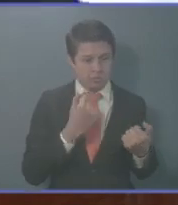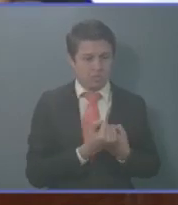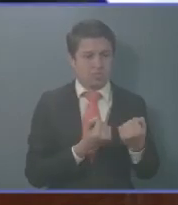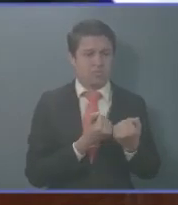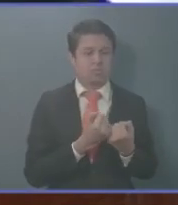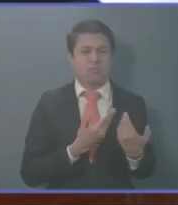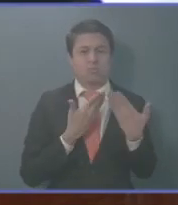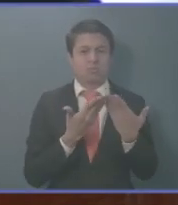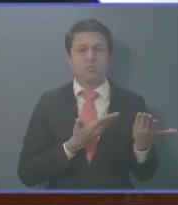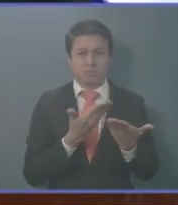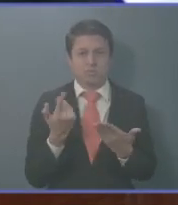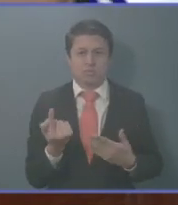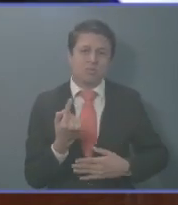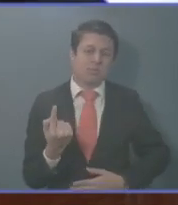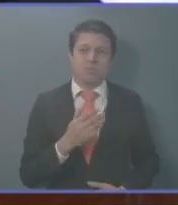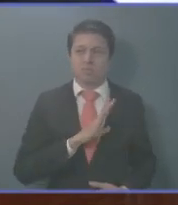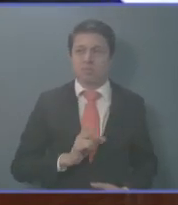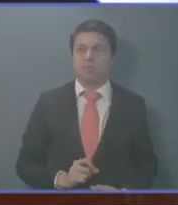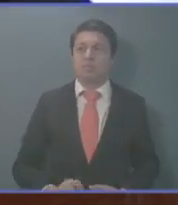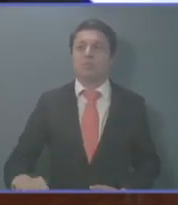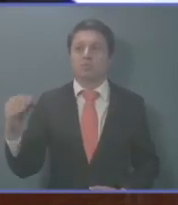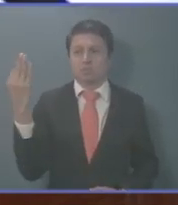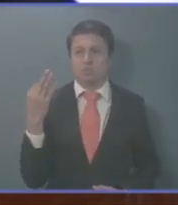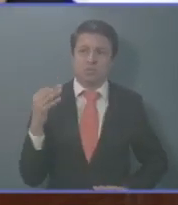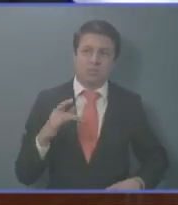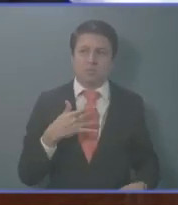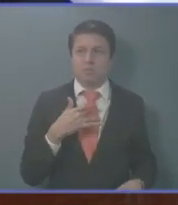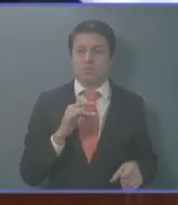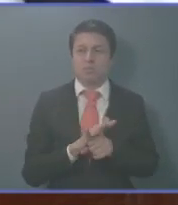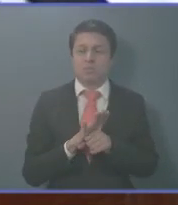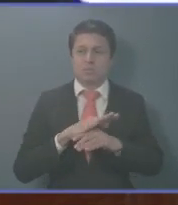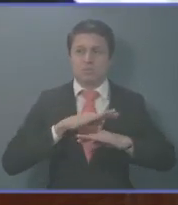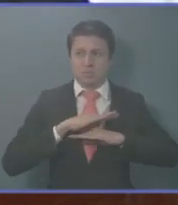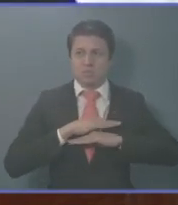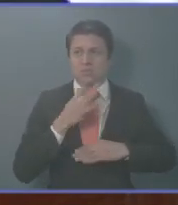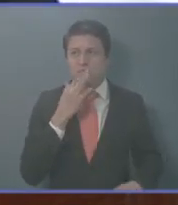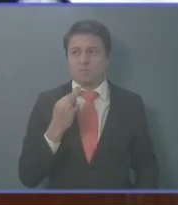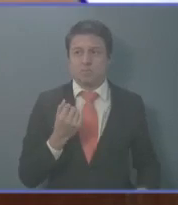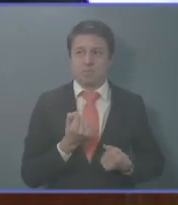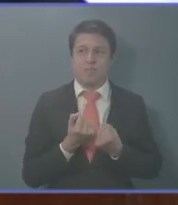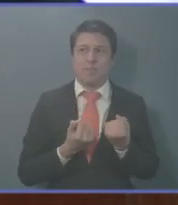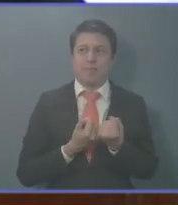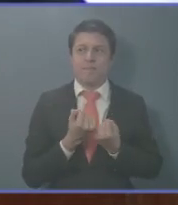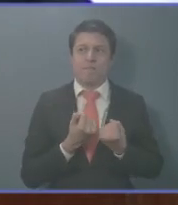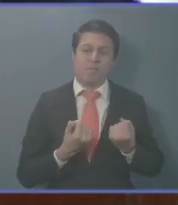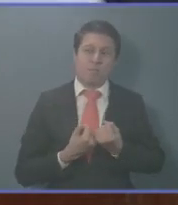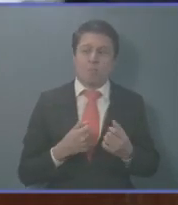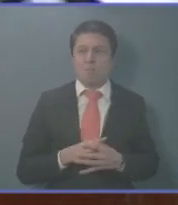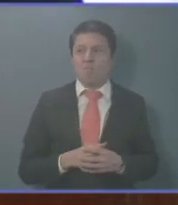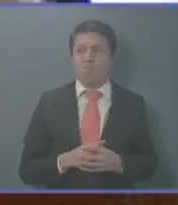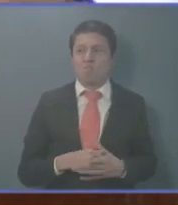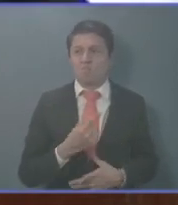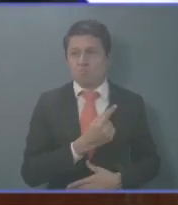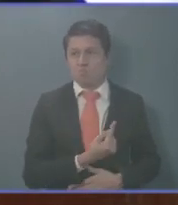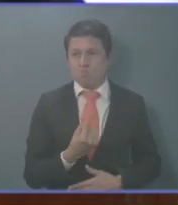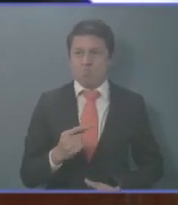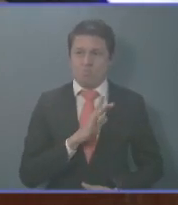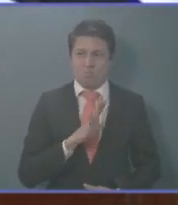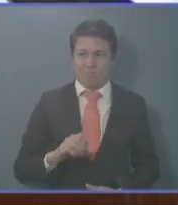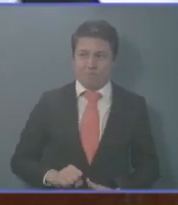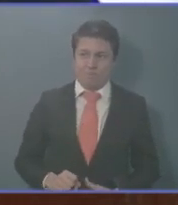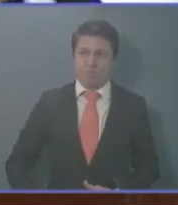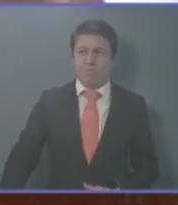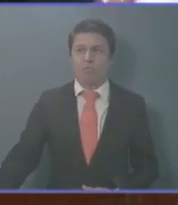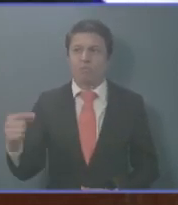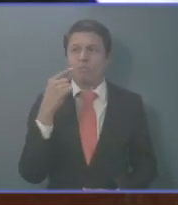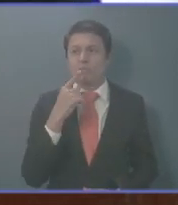a los salvadoreños. Necesitamos que se sientan satisfechos de verdad de atender a los salvadoreños, que tengan